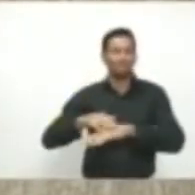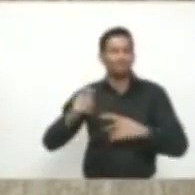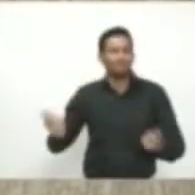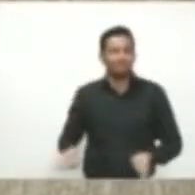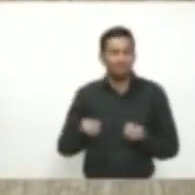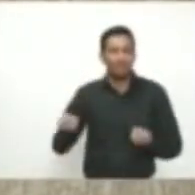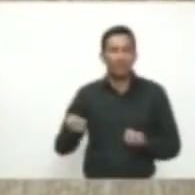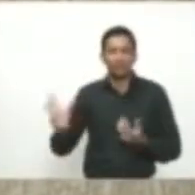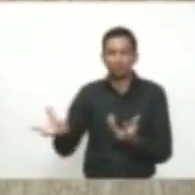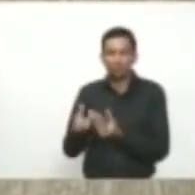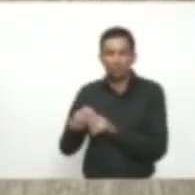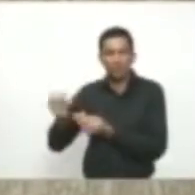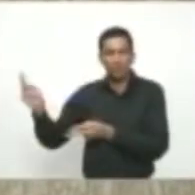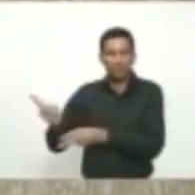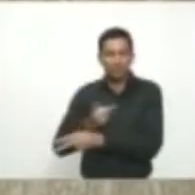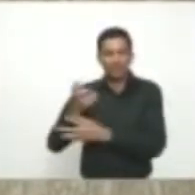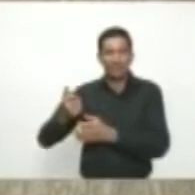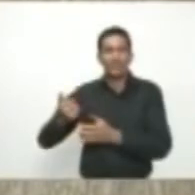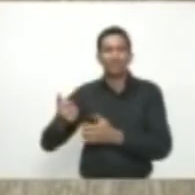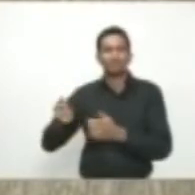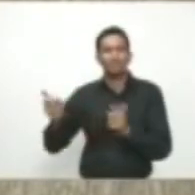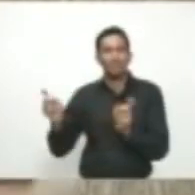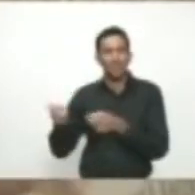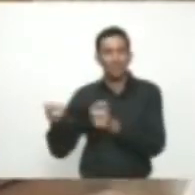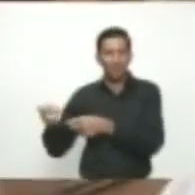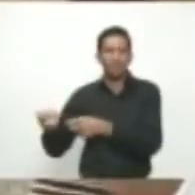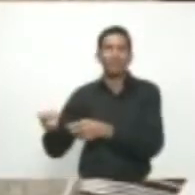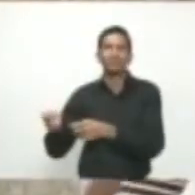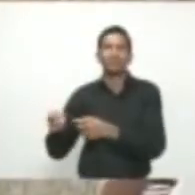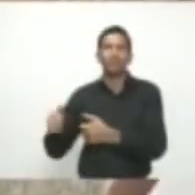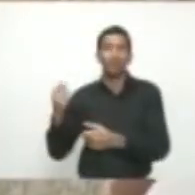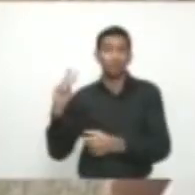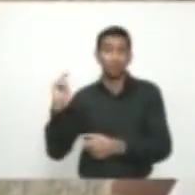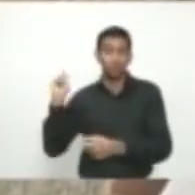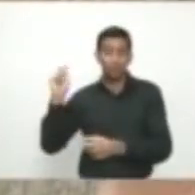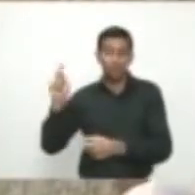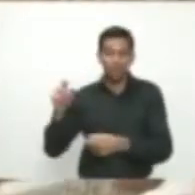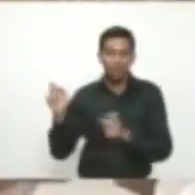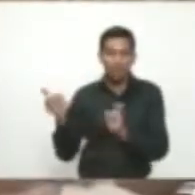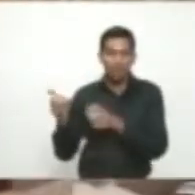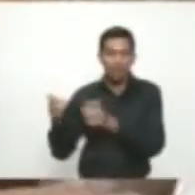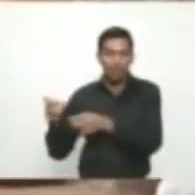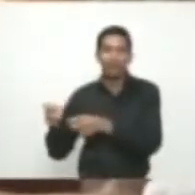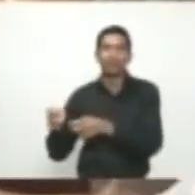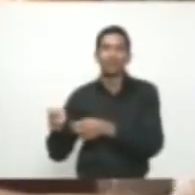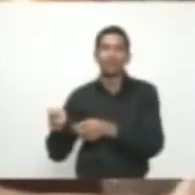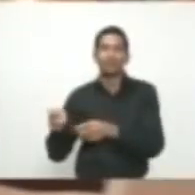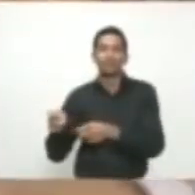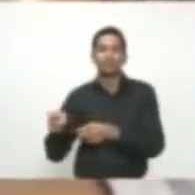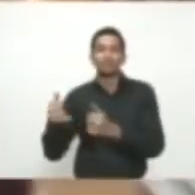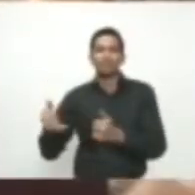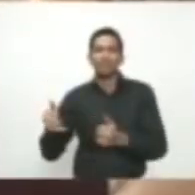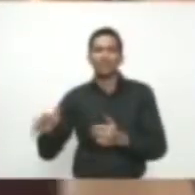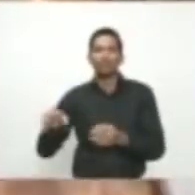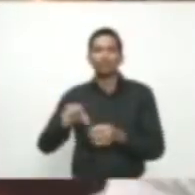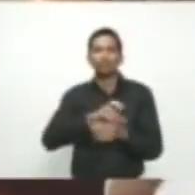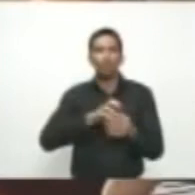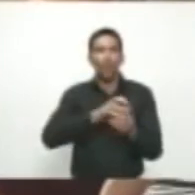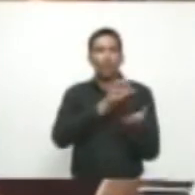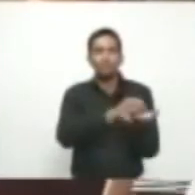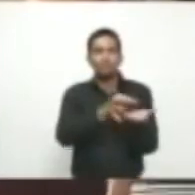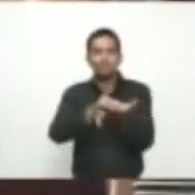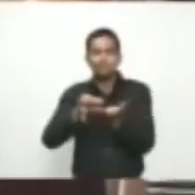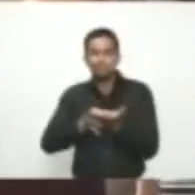criminales a través de la operación Agamenón, que ya lleva 2 años, y en la medida en que empiezan a atacar en ciudades capitales